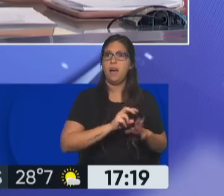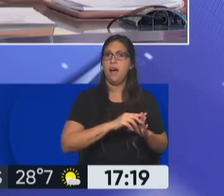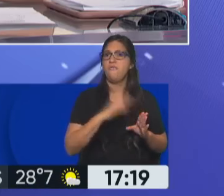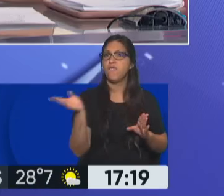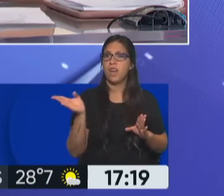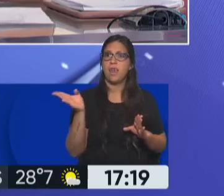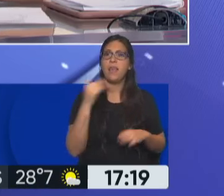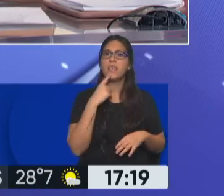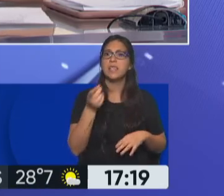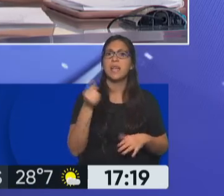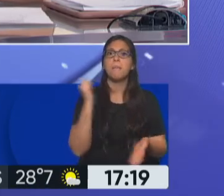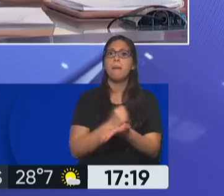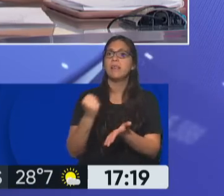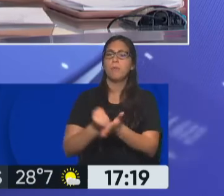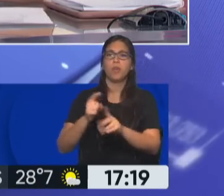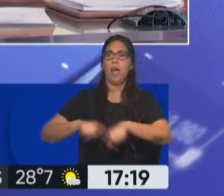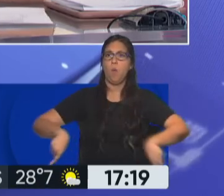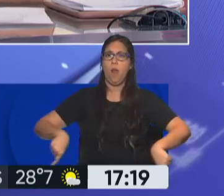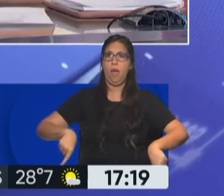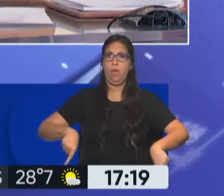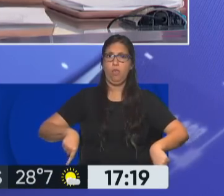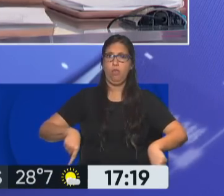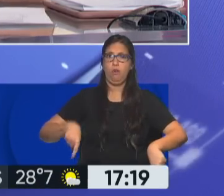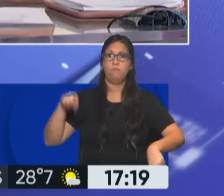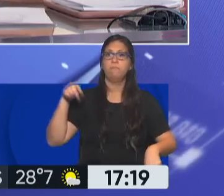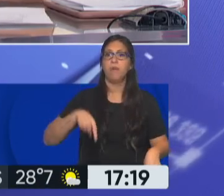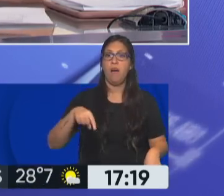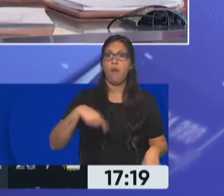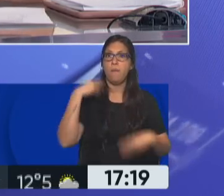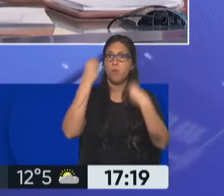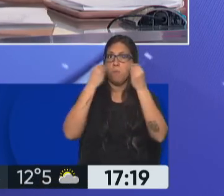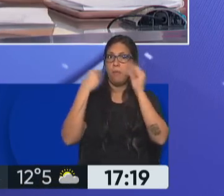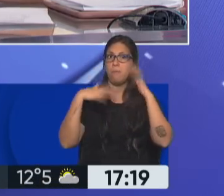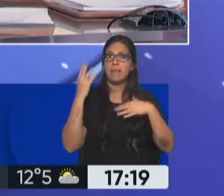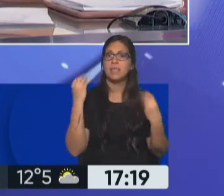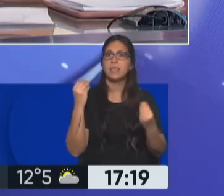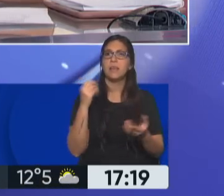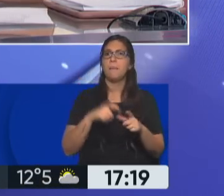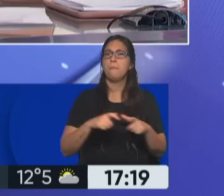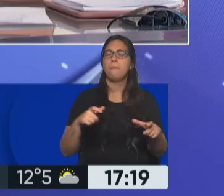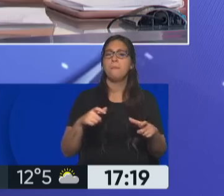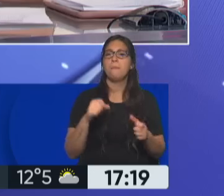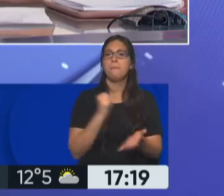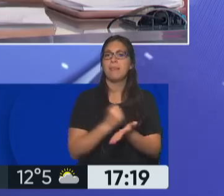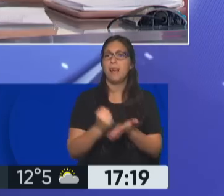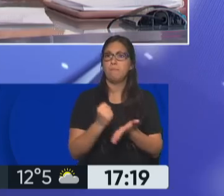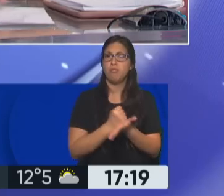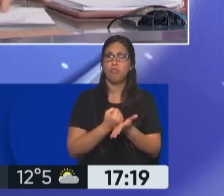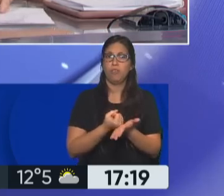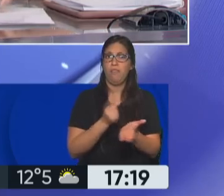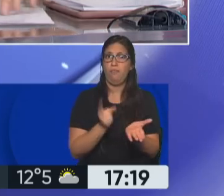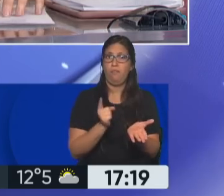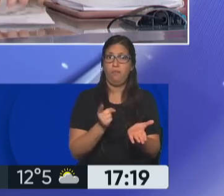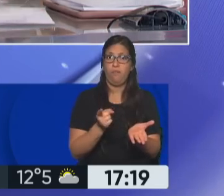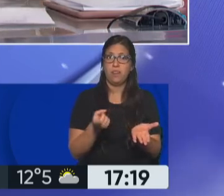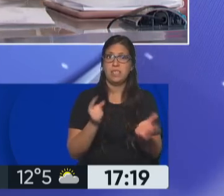que les anulan el pasaporte. O sea, ahora lo que justamente están preocupados por ver si sus pasaportes sigue teniendo vigencia, entre otras de las